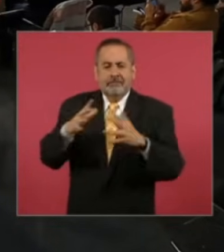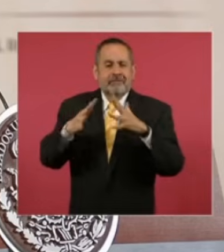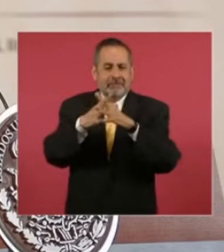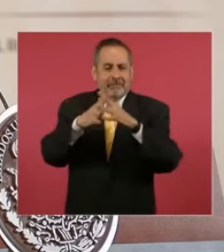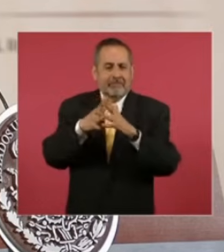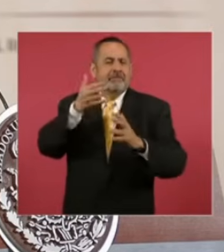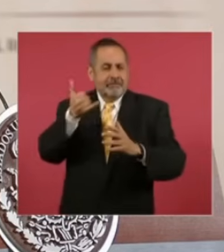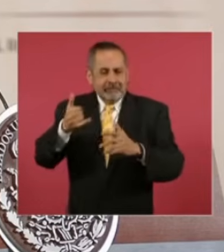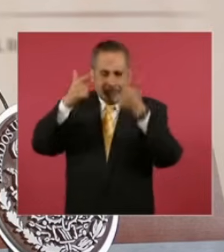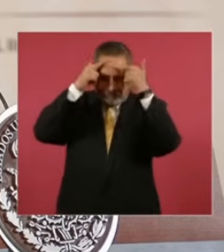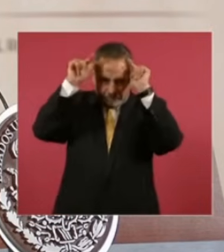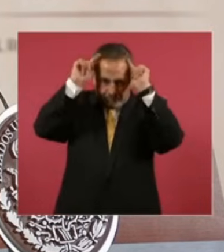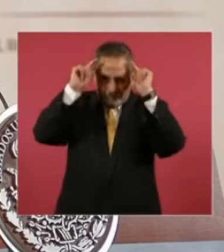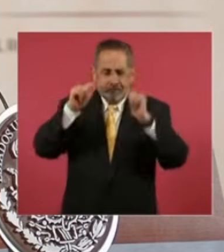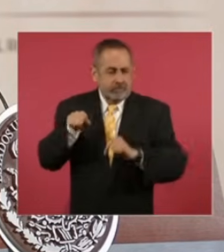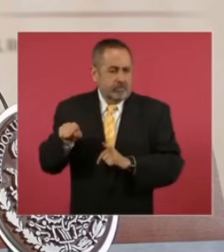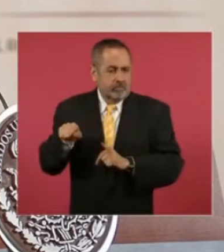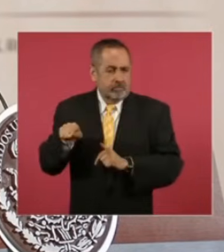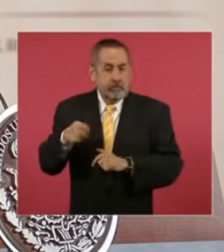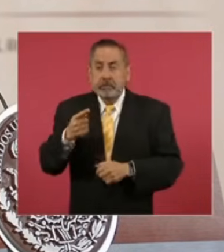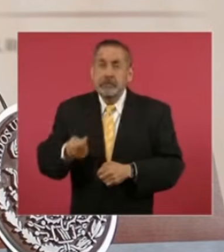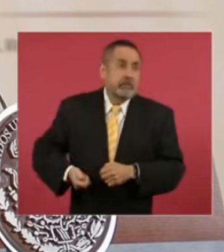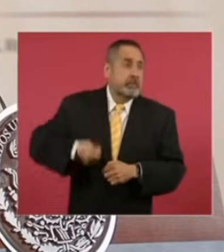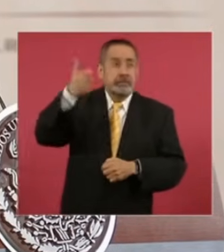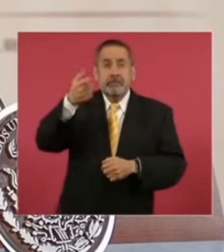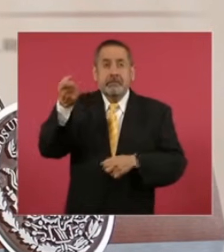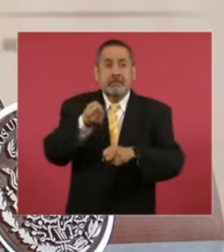Marina. El primer secretario de